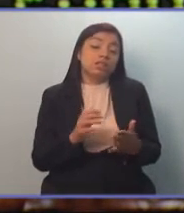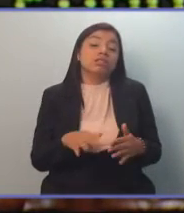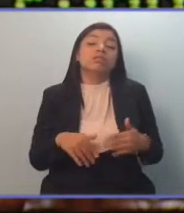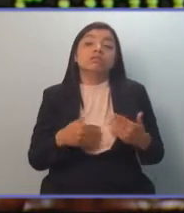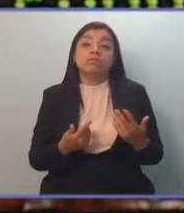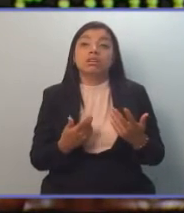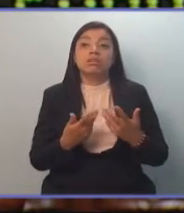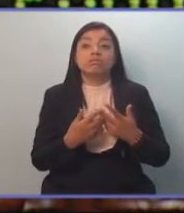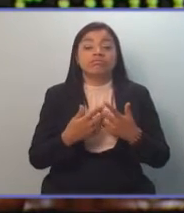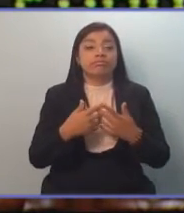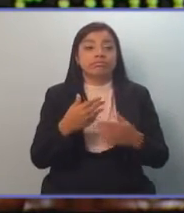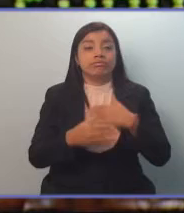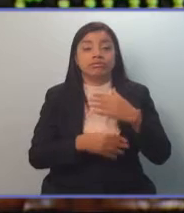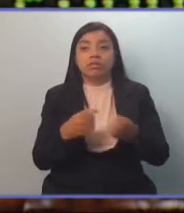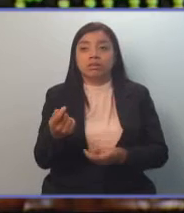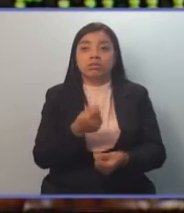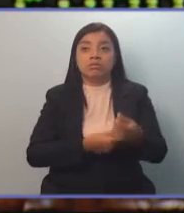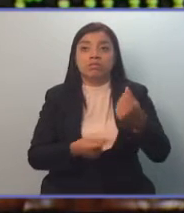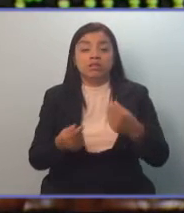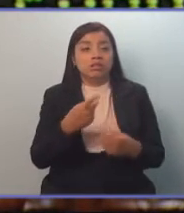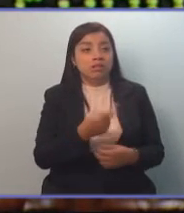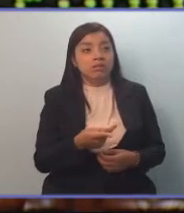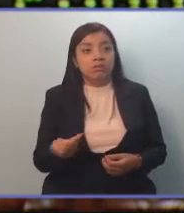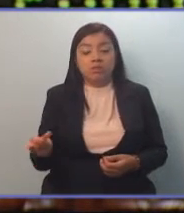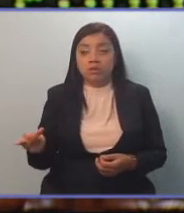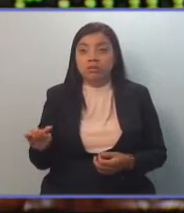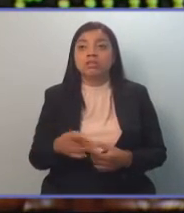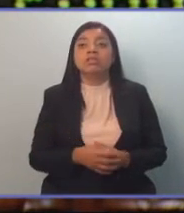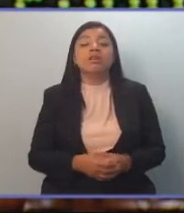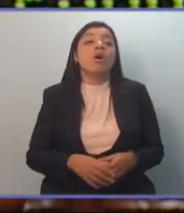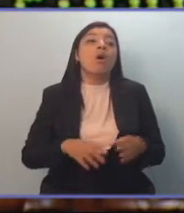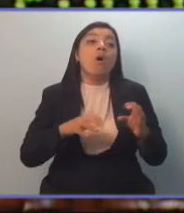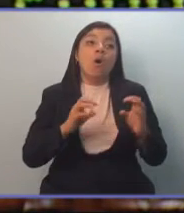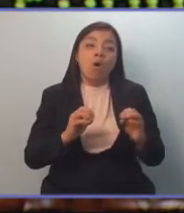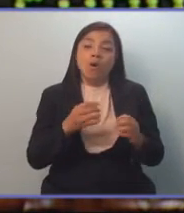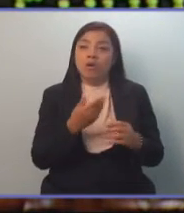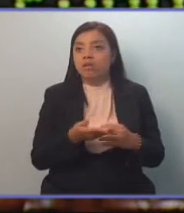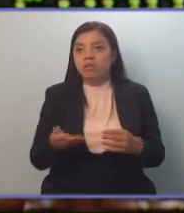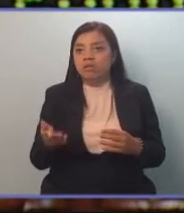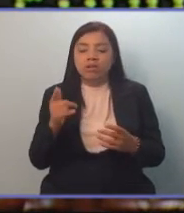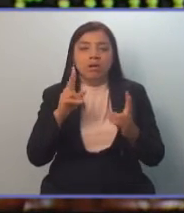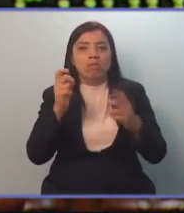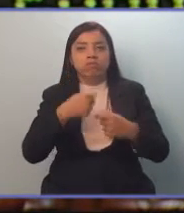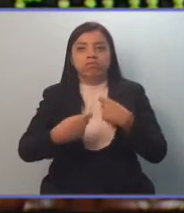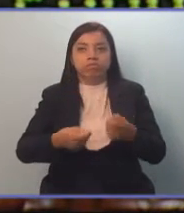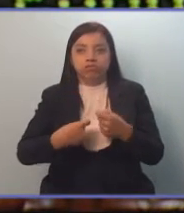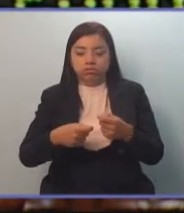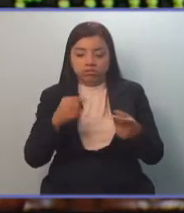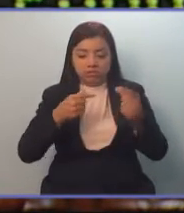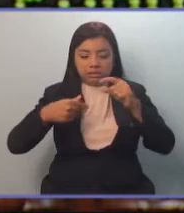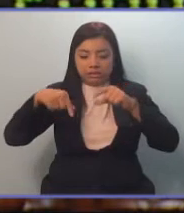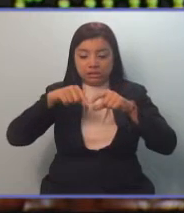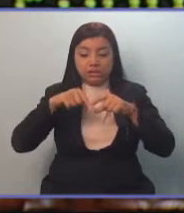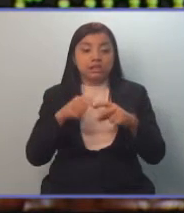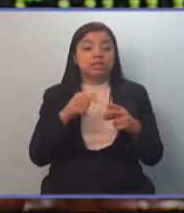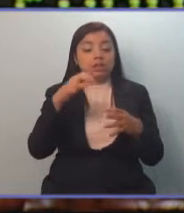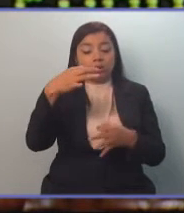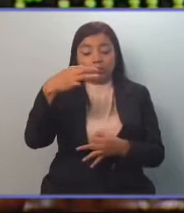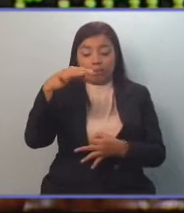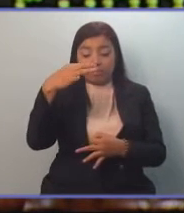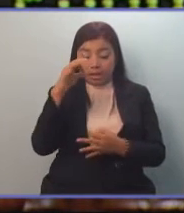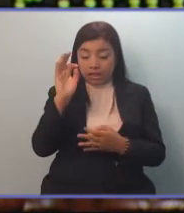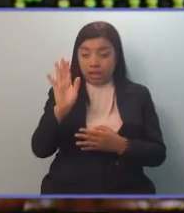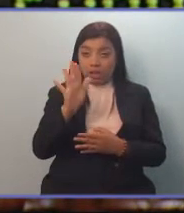fabricar, almacenar o comercializar producto pirotécnico o sustancias relativas a la pirotecnia. Constancia sanitaria del lugar